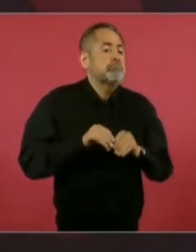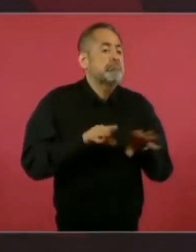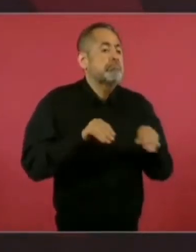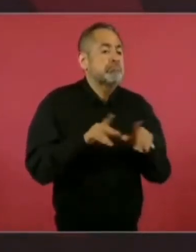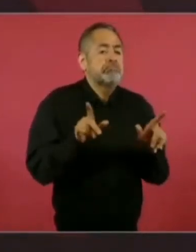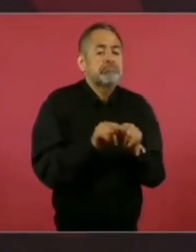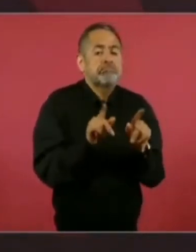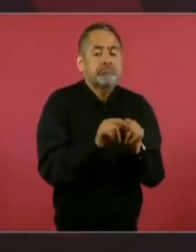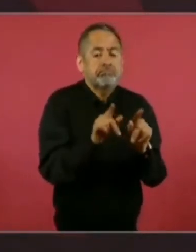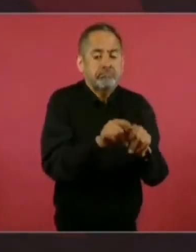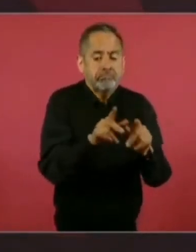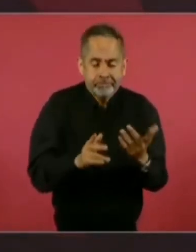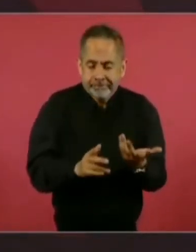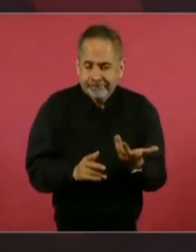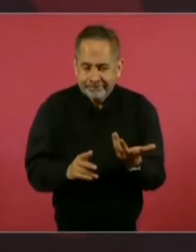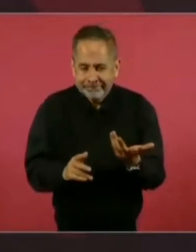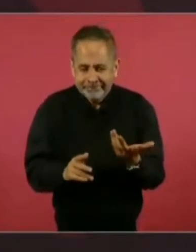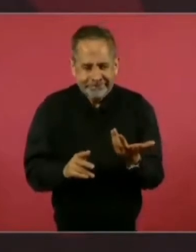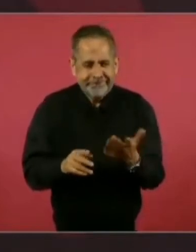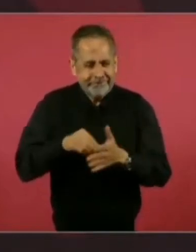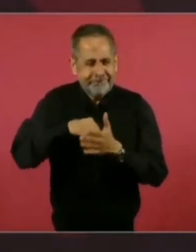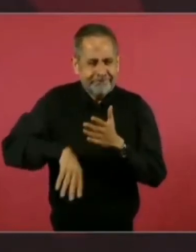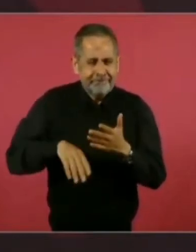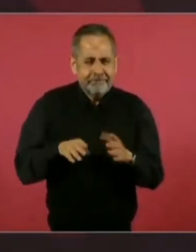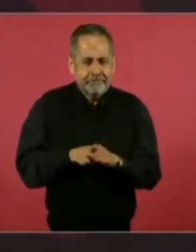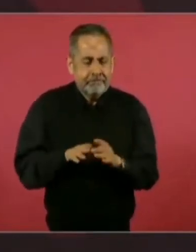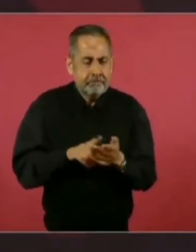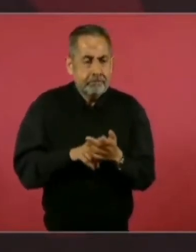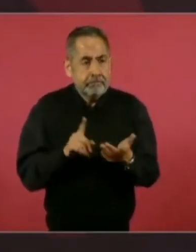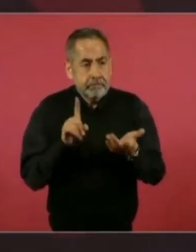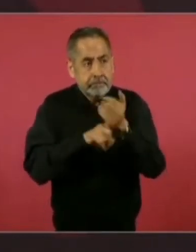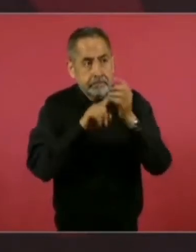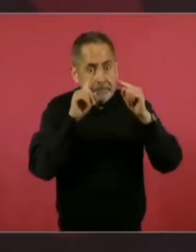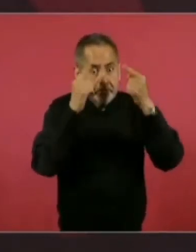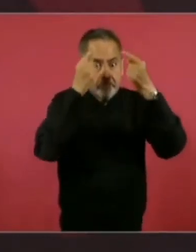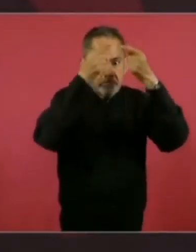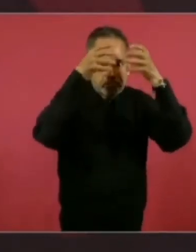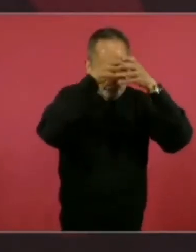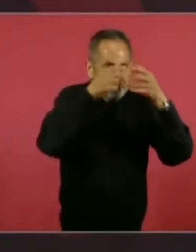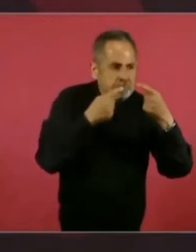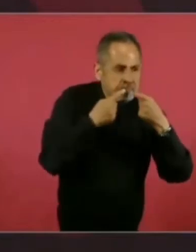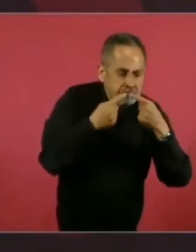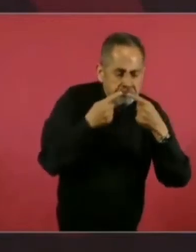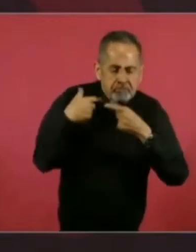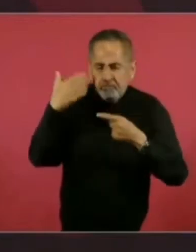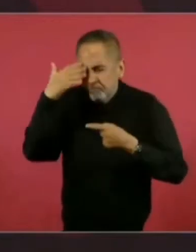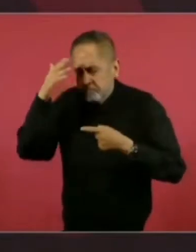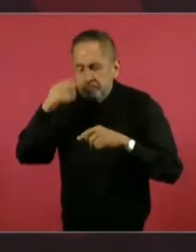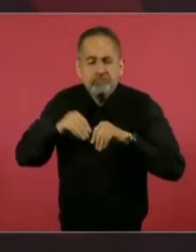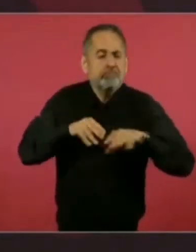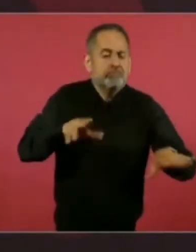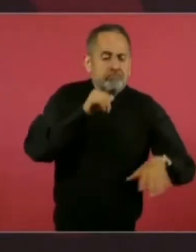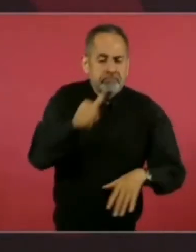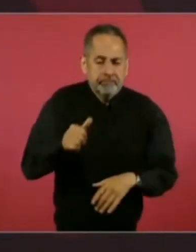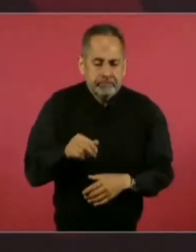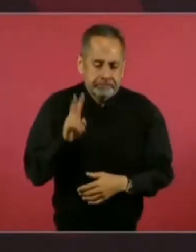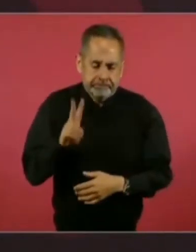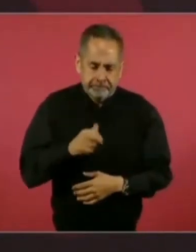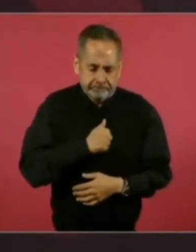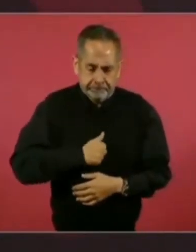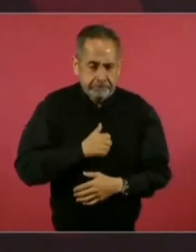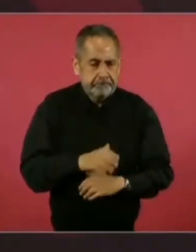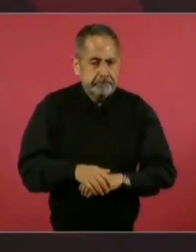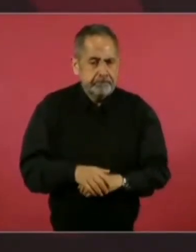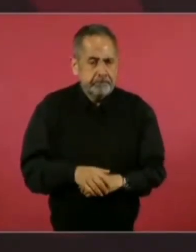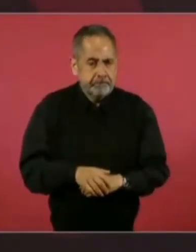este asunto solo arriba, este lamentable caso. Y